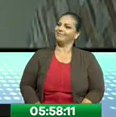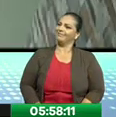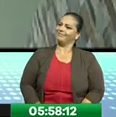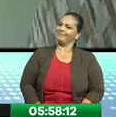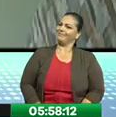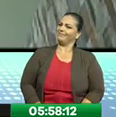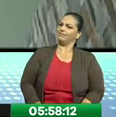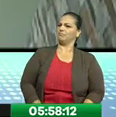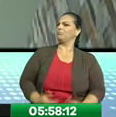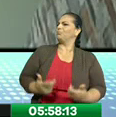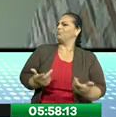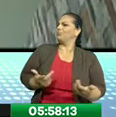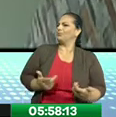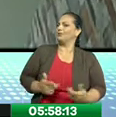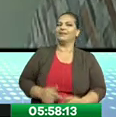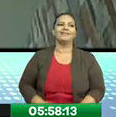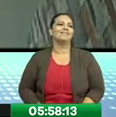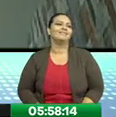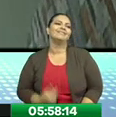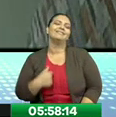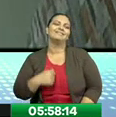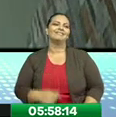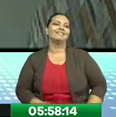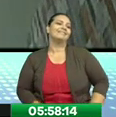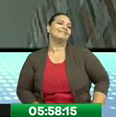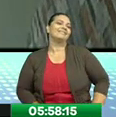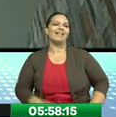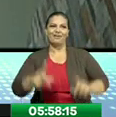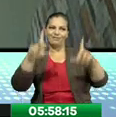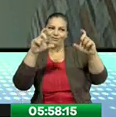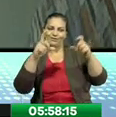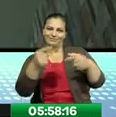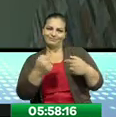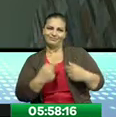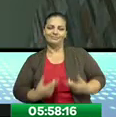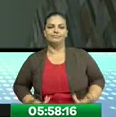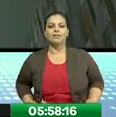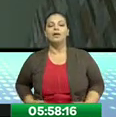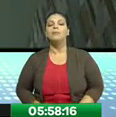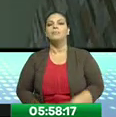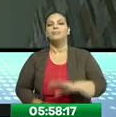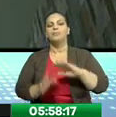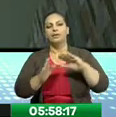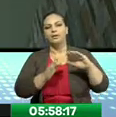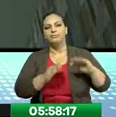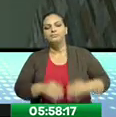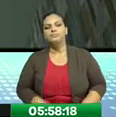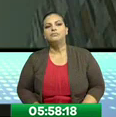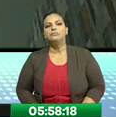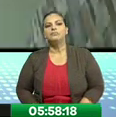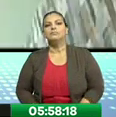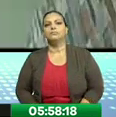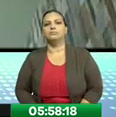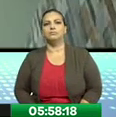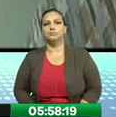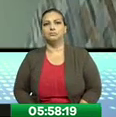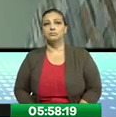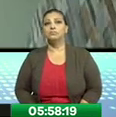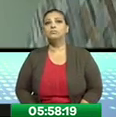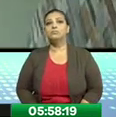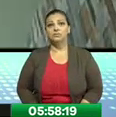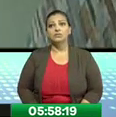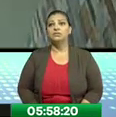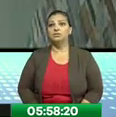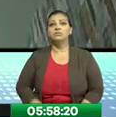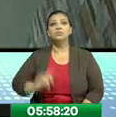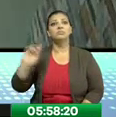reírle. Pero puede ocurrir cosas peores, mi querida Mayra. Puede sí, fuera de broma, querido José